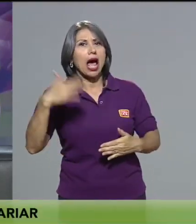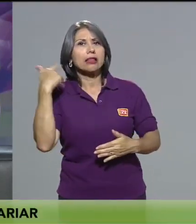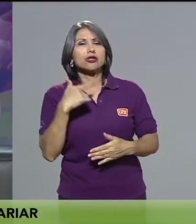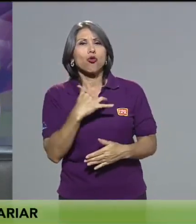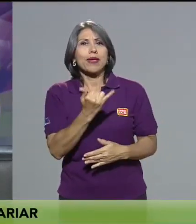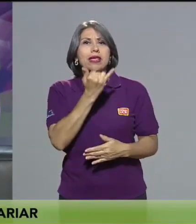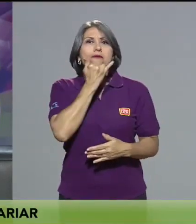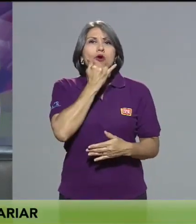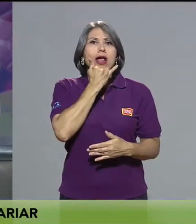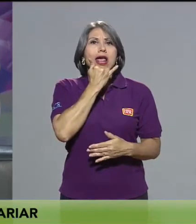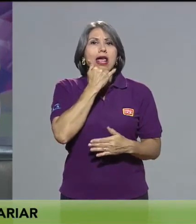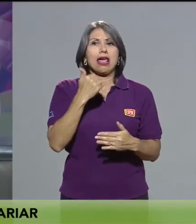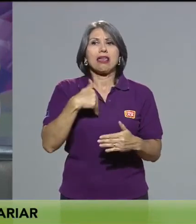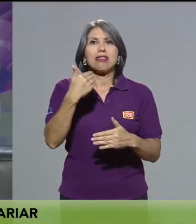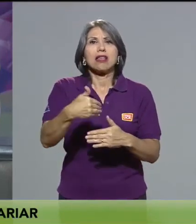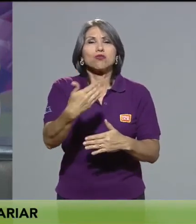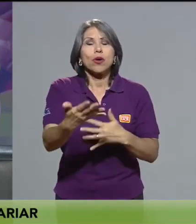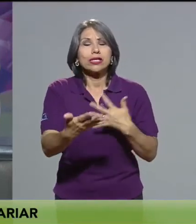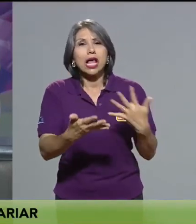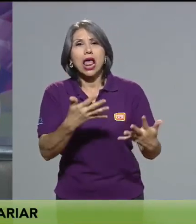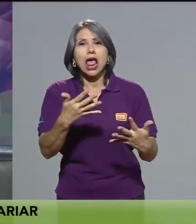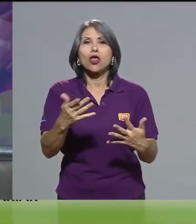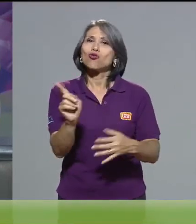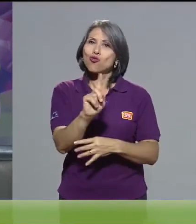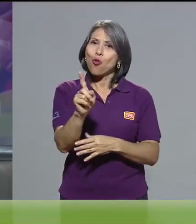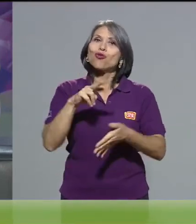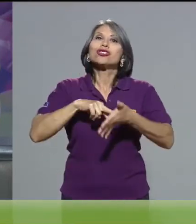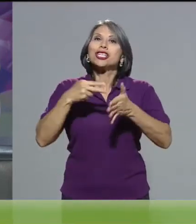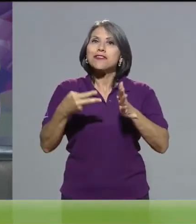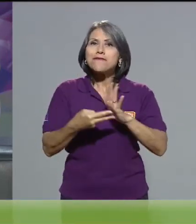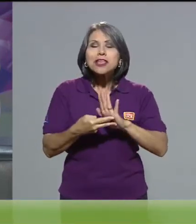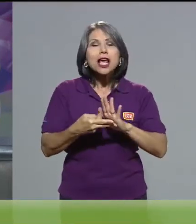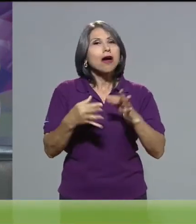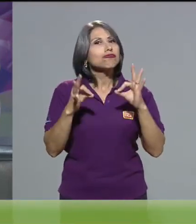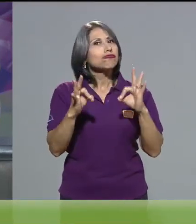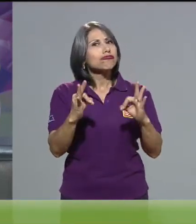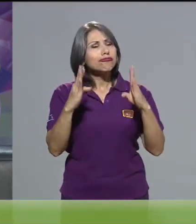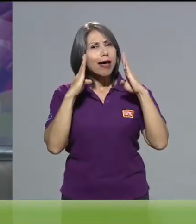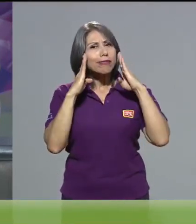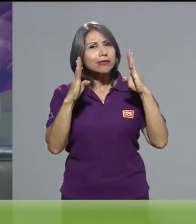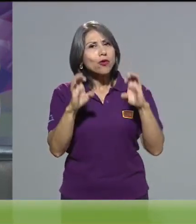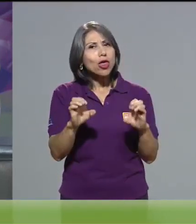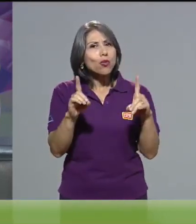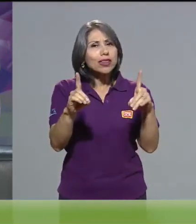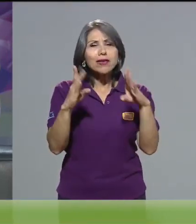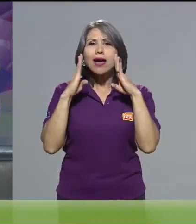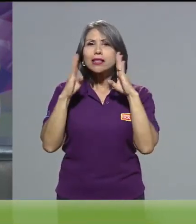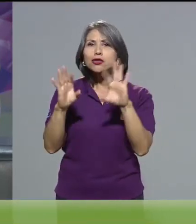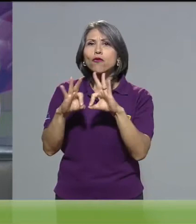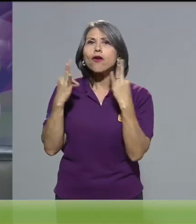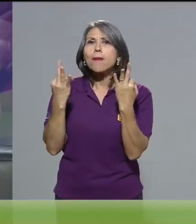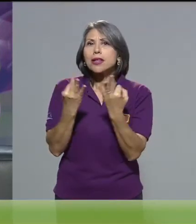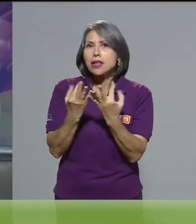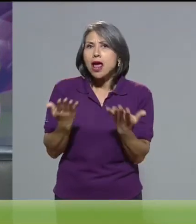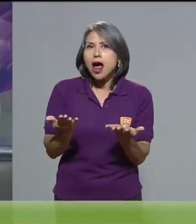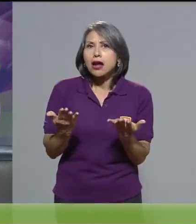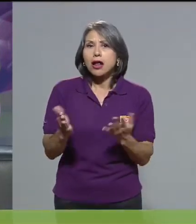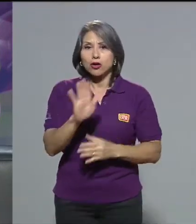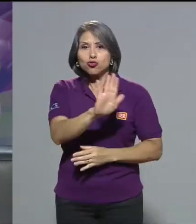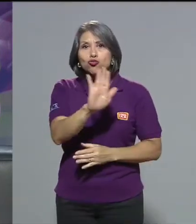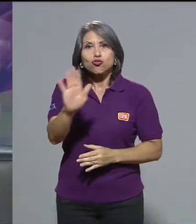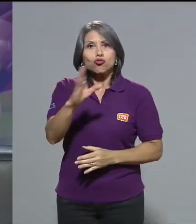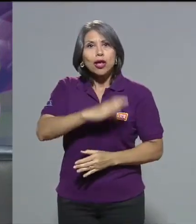adecuada intervención médico-educativa y sobre todo familiar que ha hecho que esas características, algunas se eliminen o las